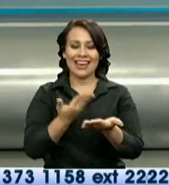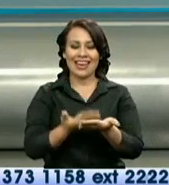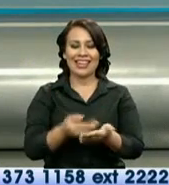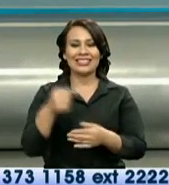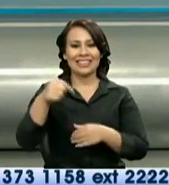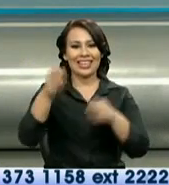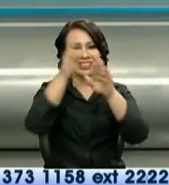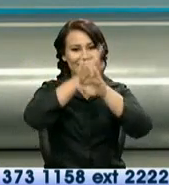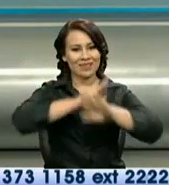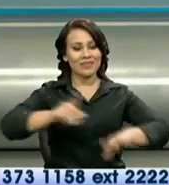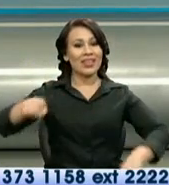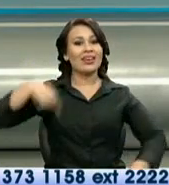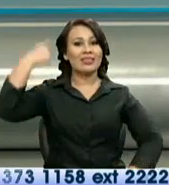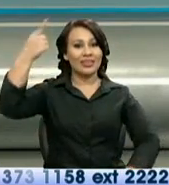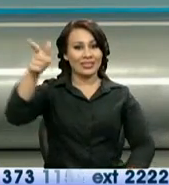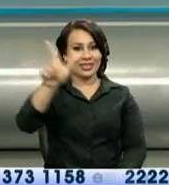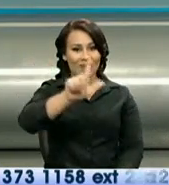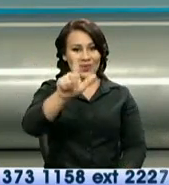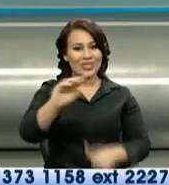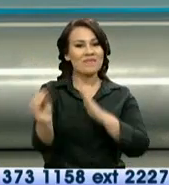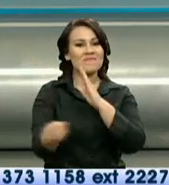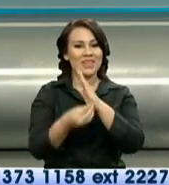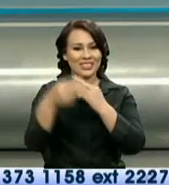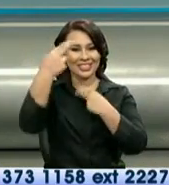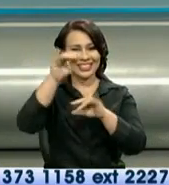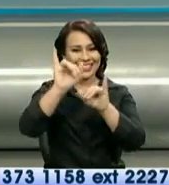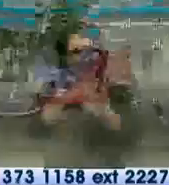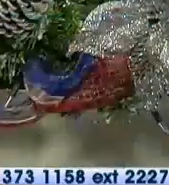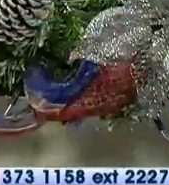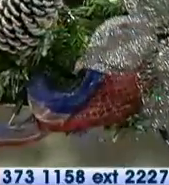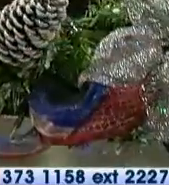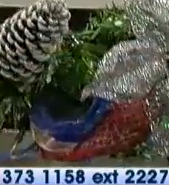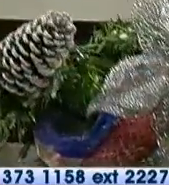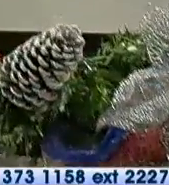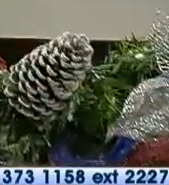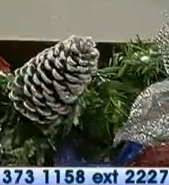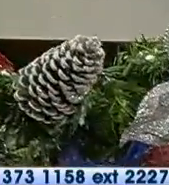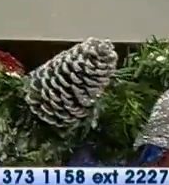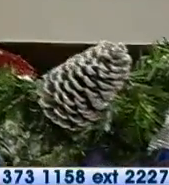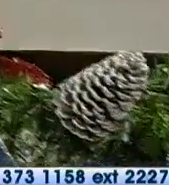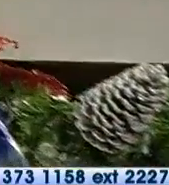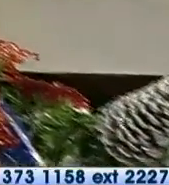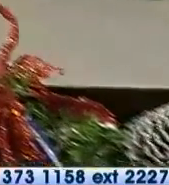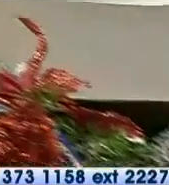fin de semana. Será hasta el día lunes con más información. Buenas noches. La noticia